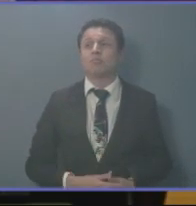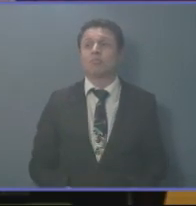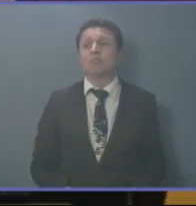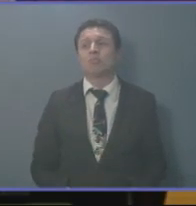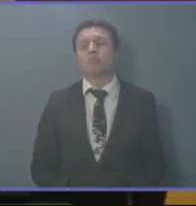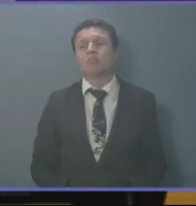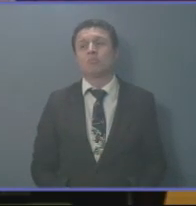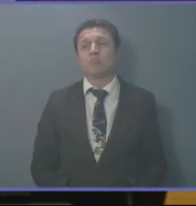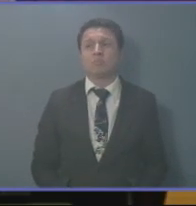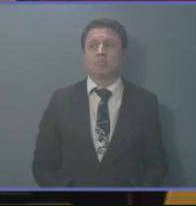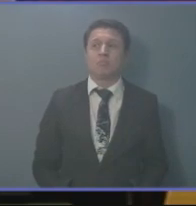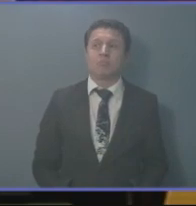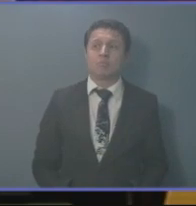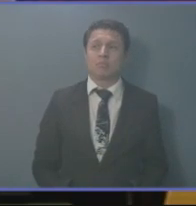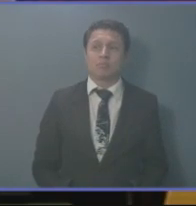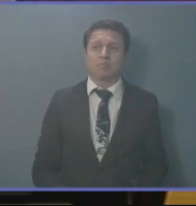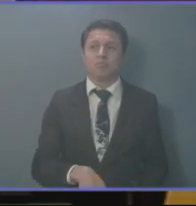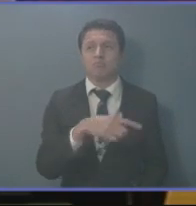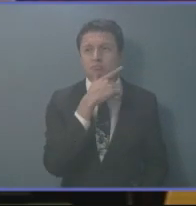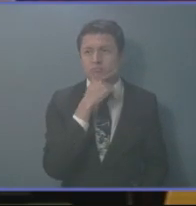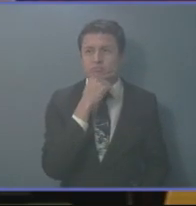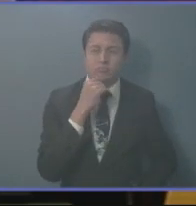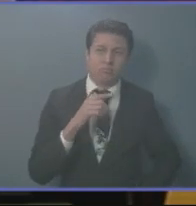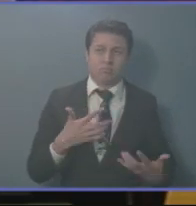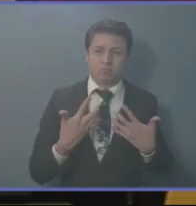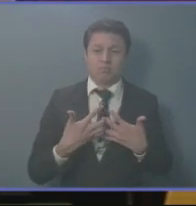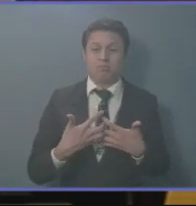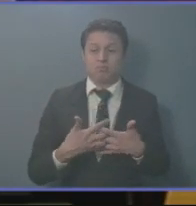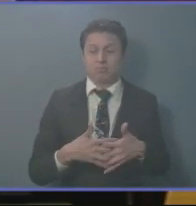Resulta que, a pesar de que la mayoría de empresas